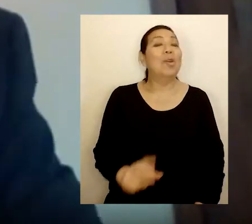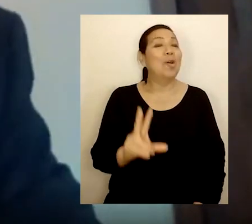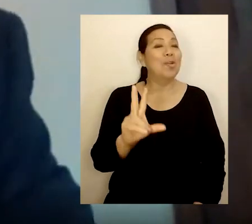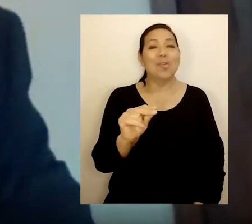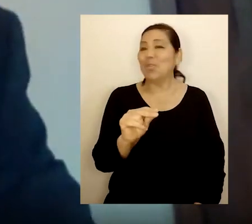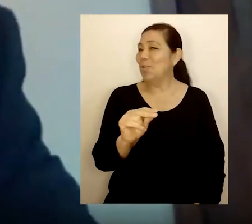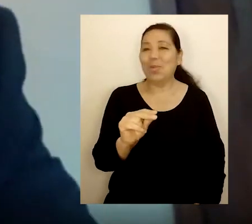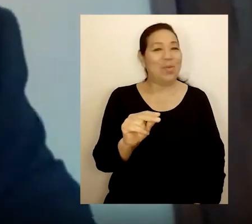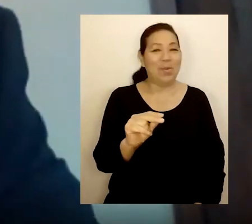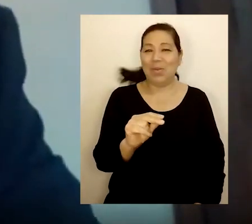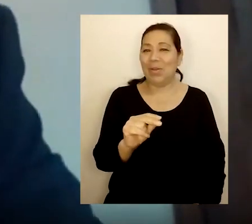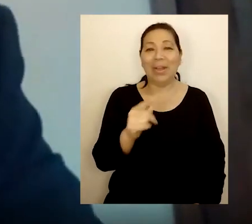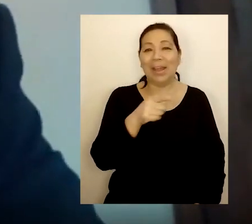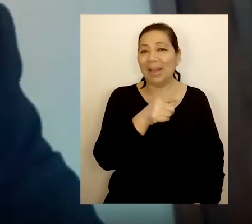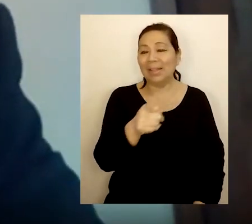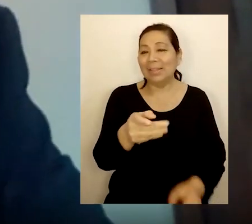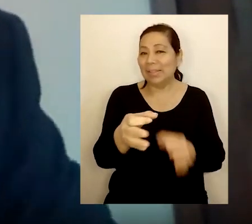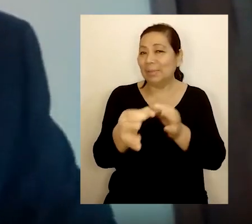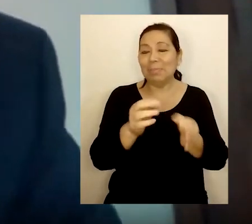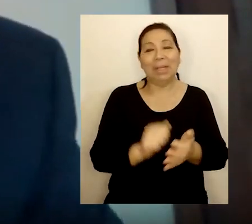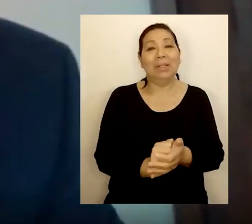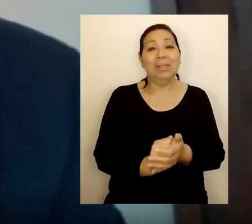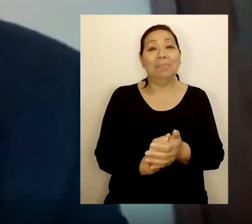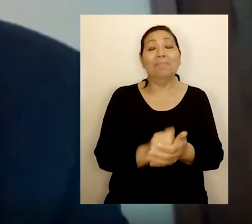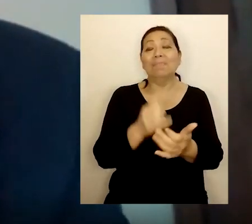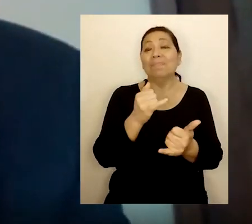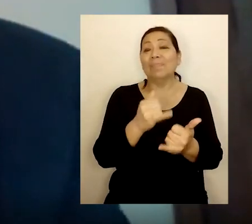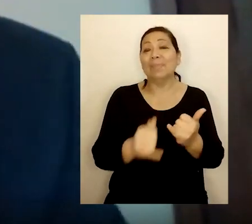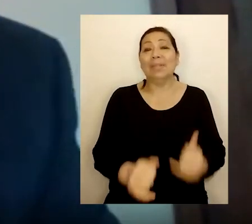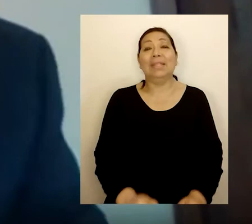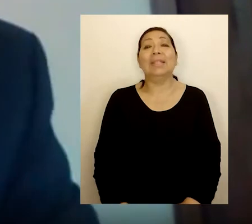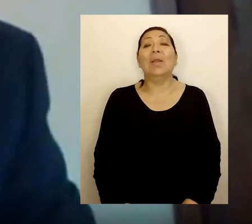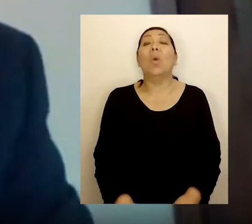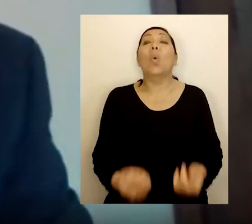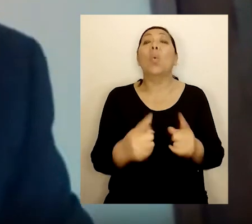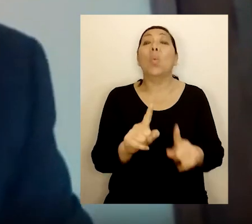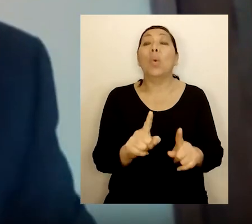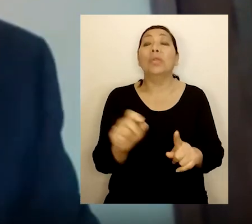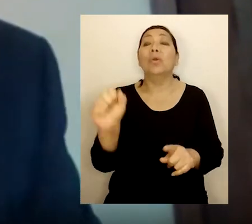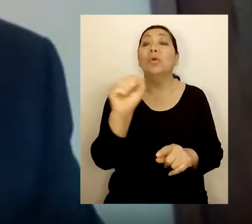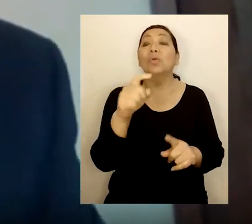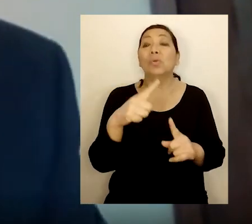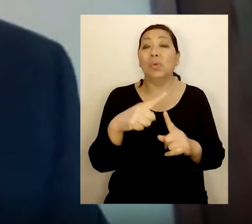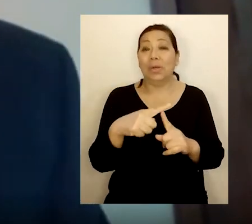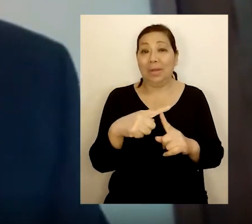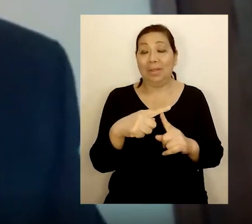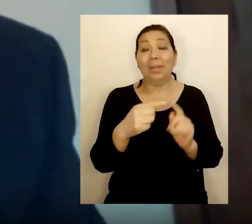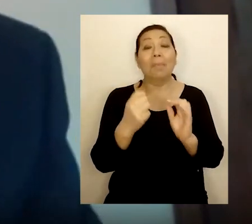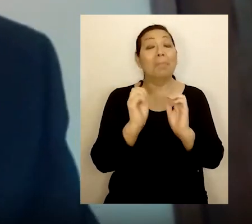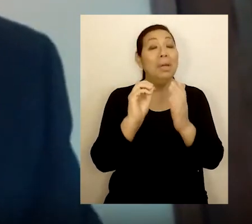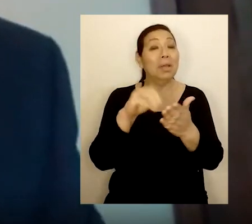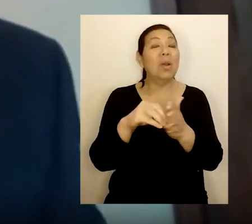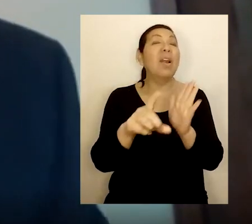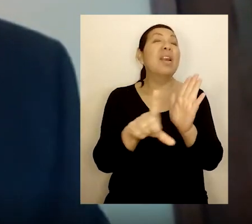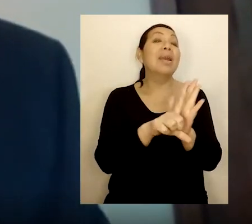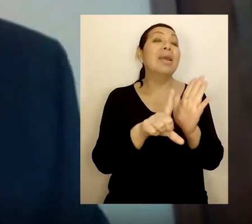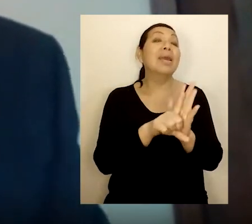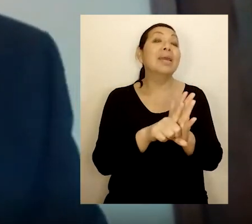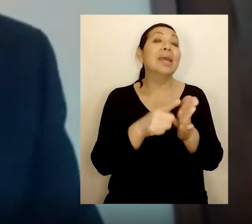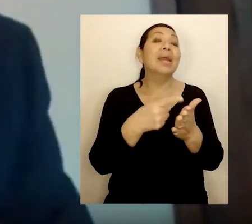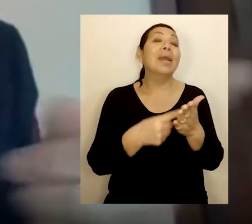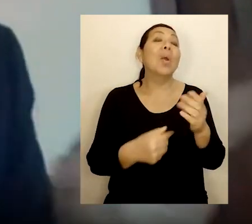No fueron a esa sustentación. Y finalmente, cuando SUNAT aplicó la ley, ¿qué ley